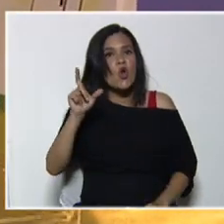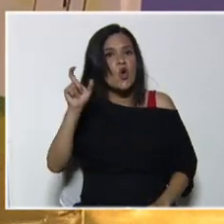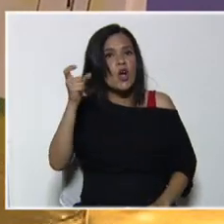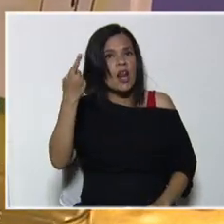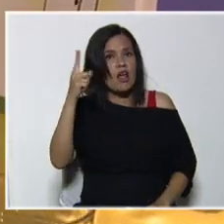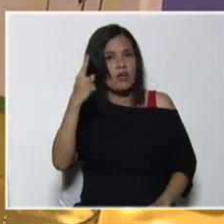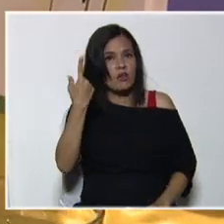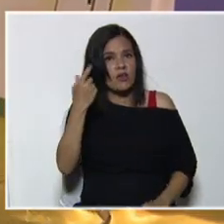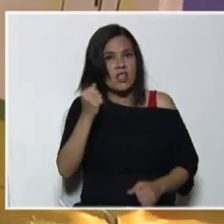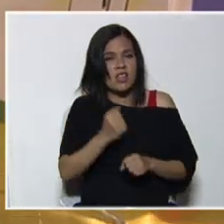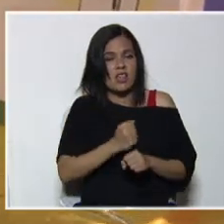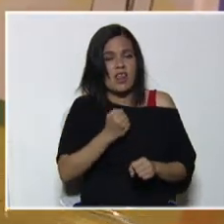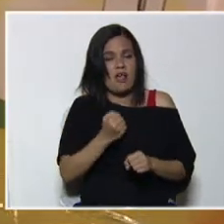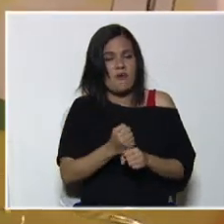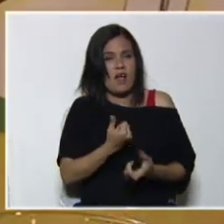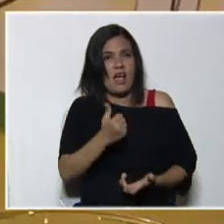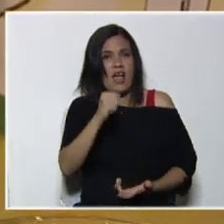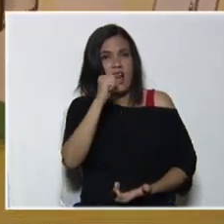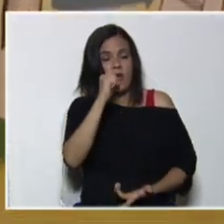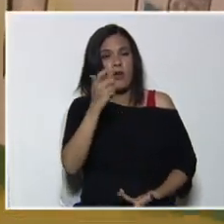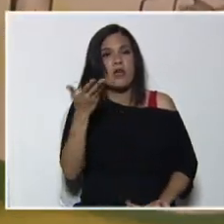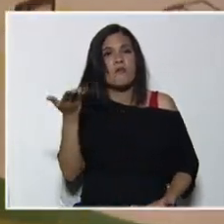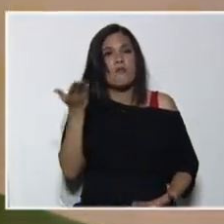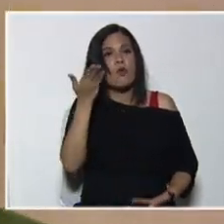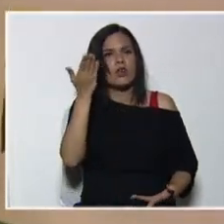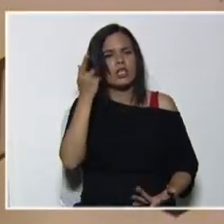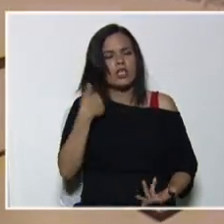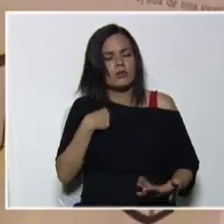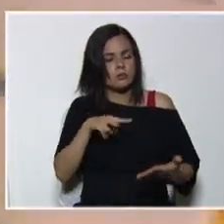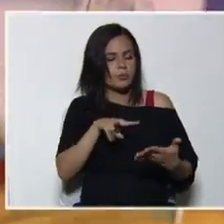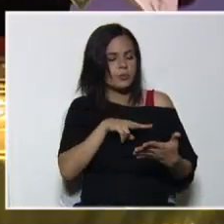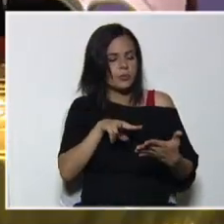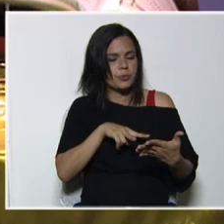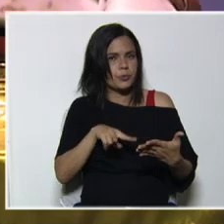del agua. Importante que lo podamos consultar.